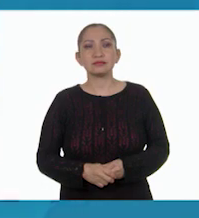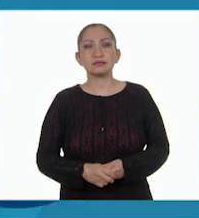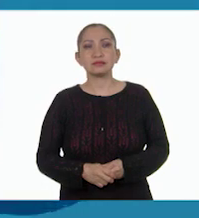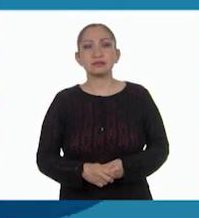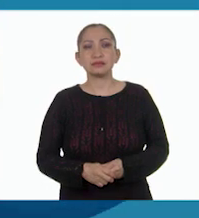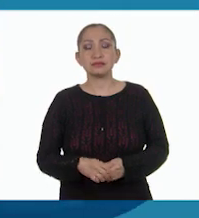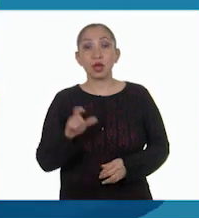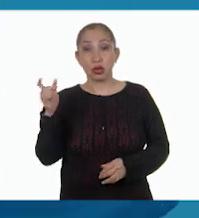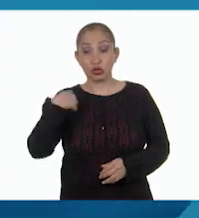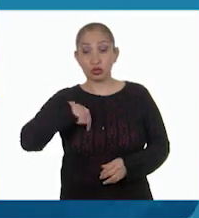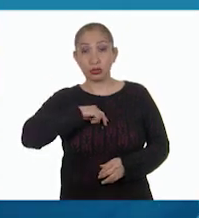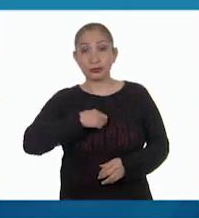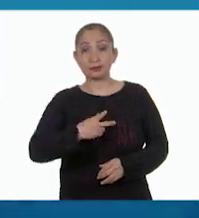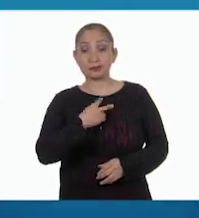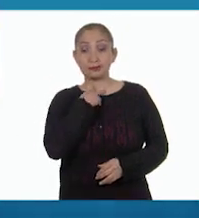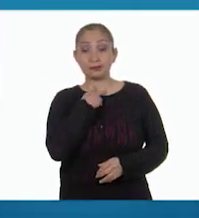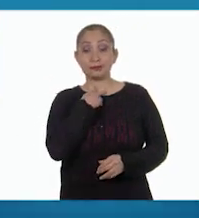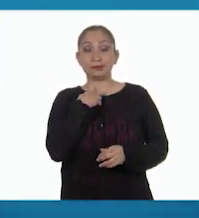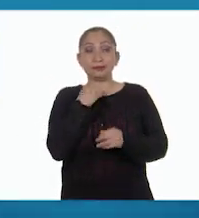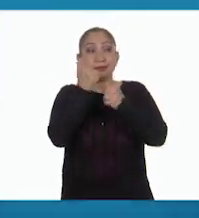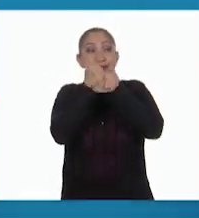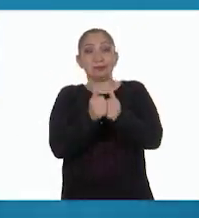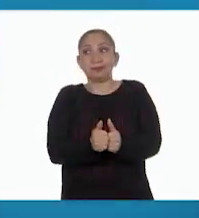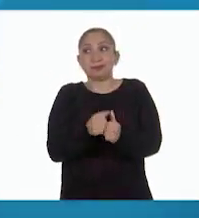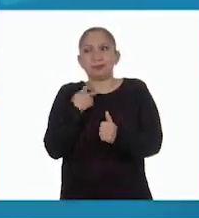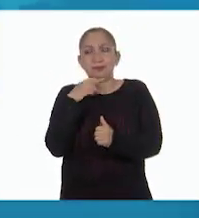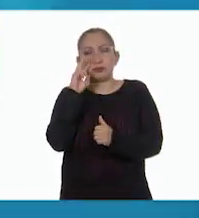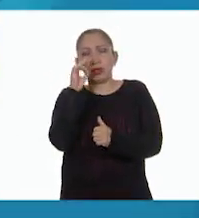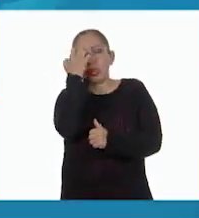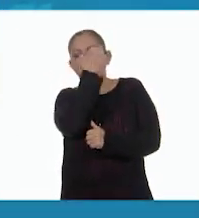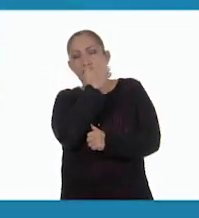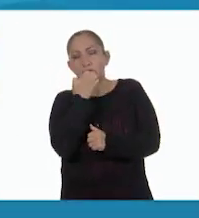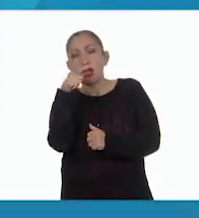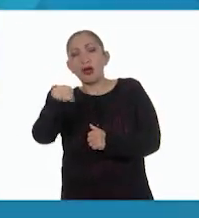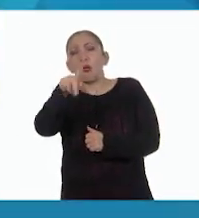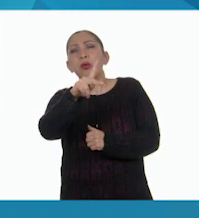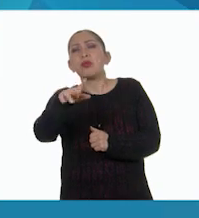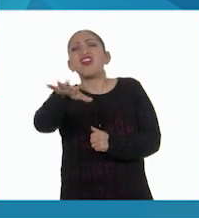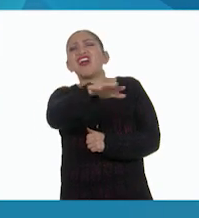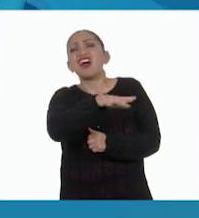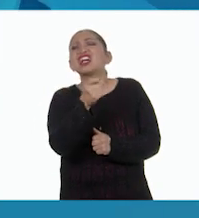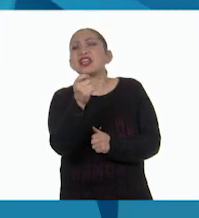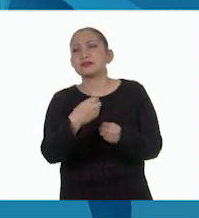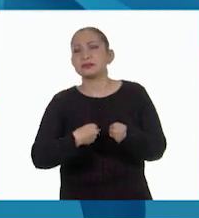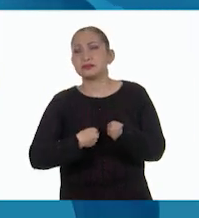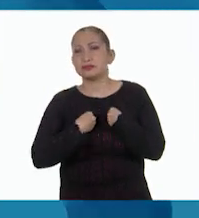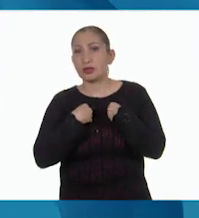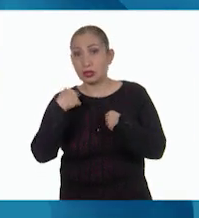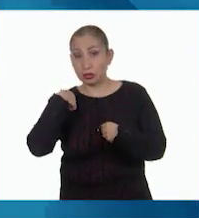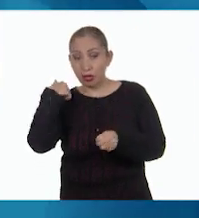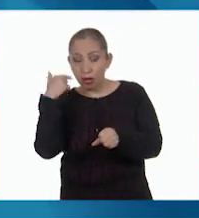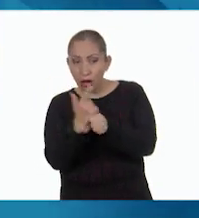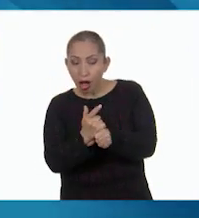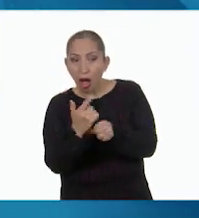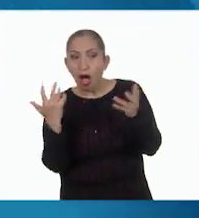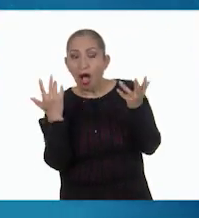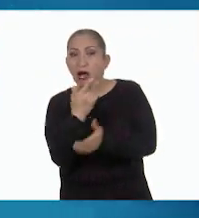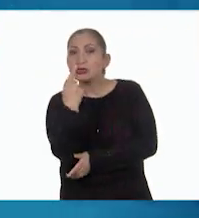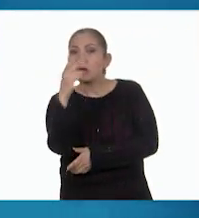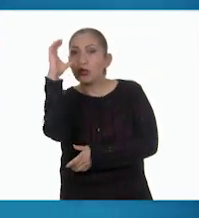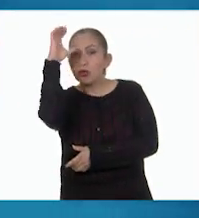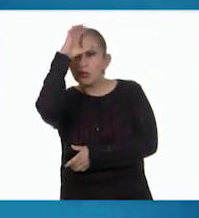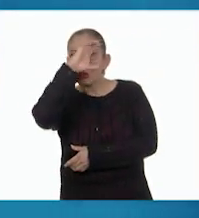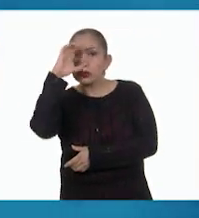Durante este cautiverio, tuve tiempo de observar al pueblo que me había hecho prisionero. Descubrí que su cultura